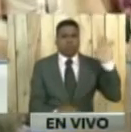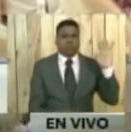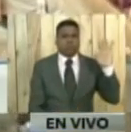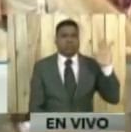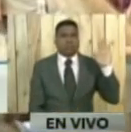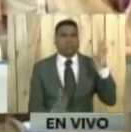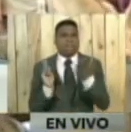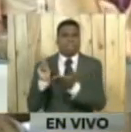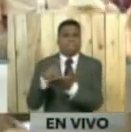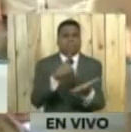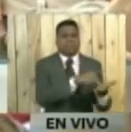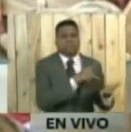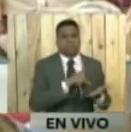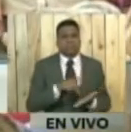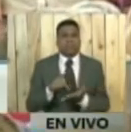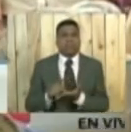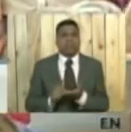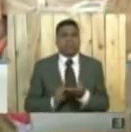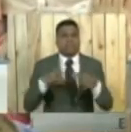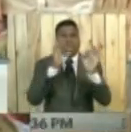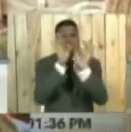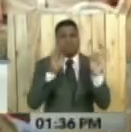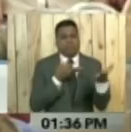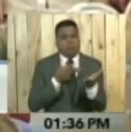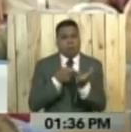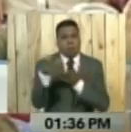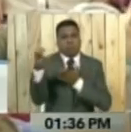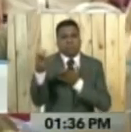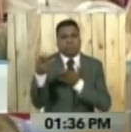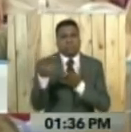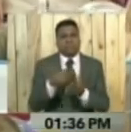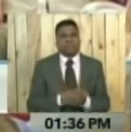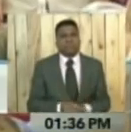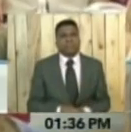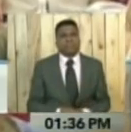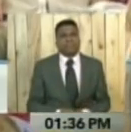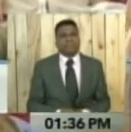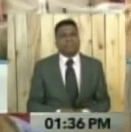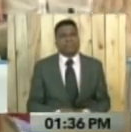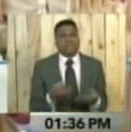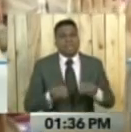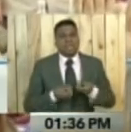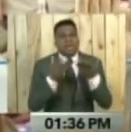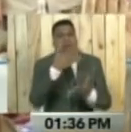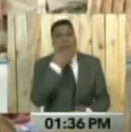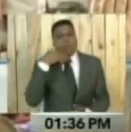incorporarme de manera honesta y dar lo mejor de mí